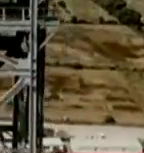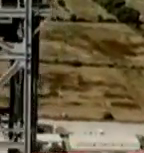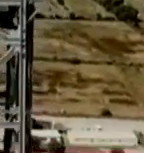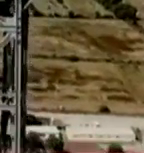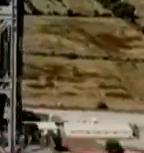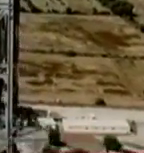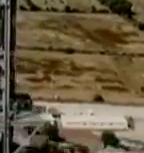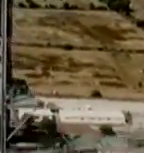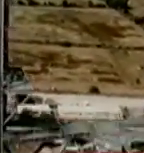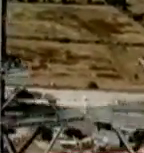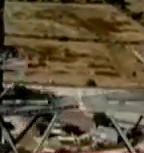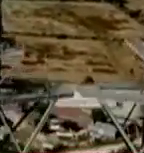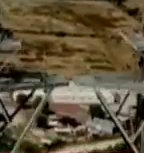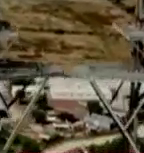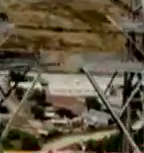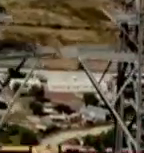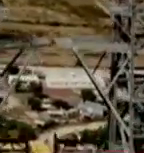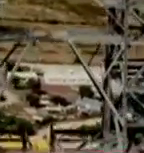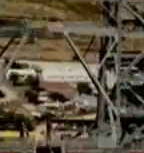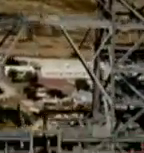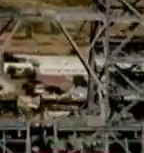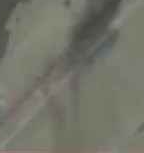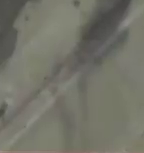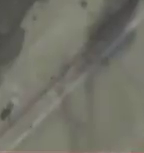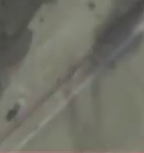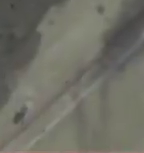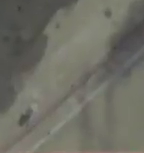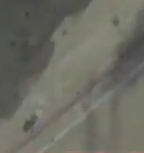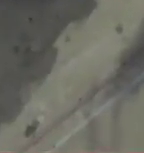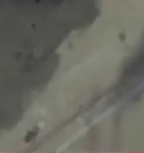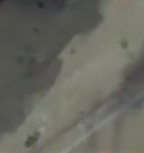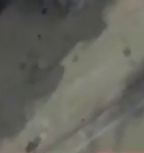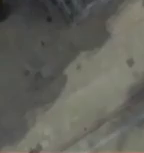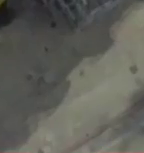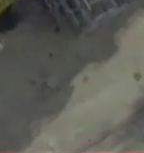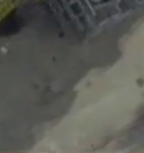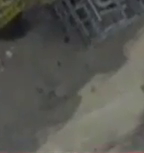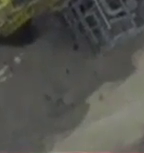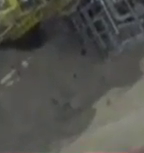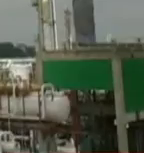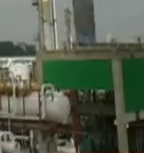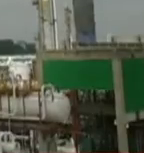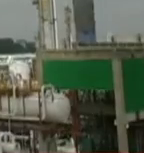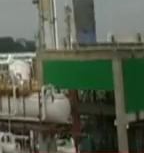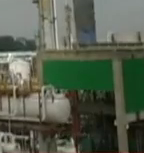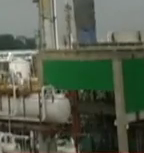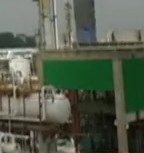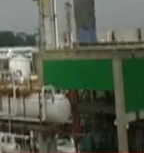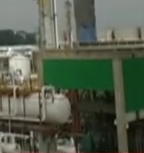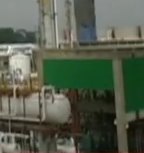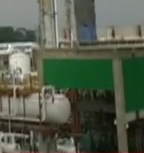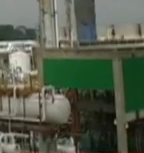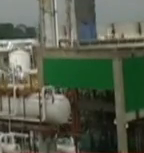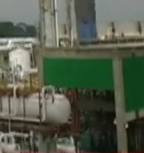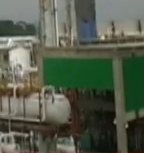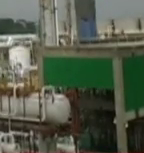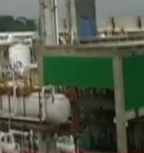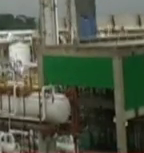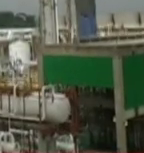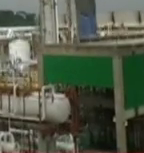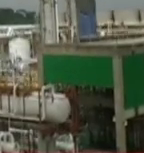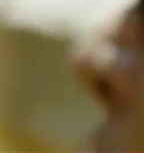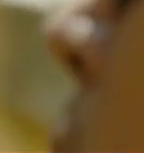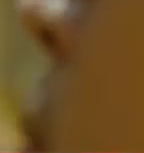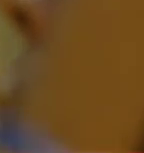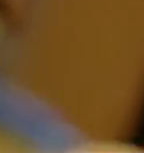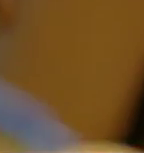asociación con la compañía francesa Total, 1 con la anglo-holandesa Shell, y 1 de manera individual. Y en los